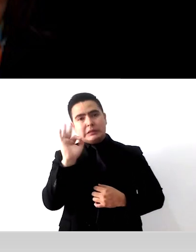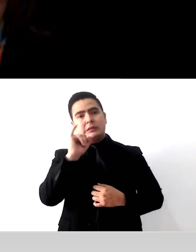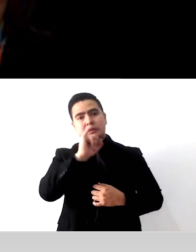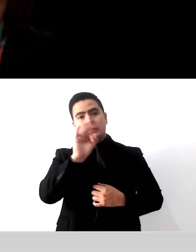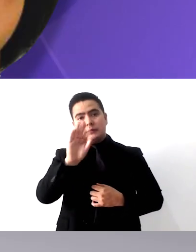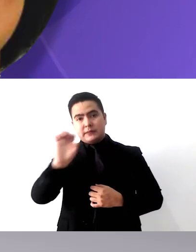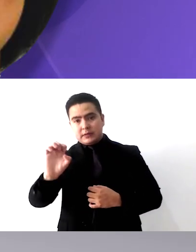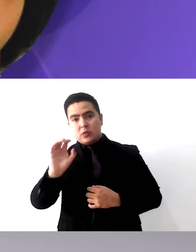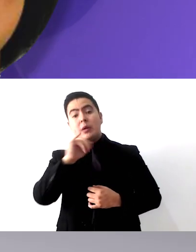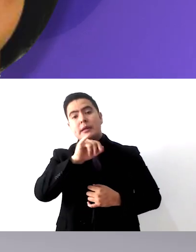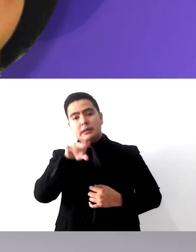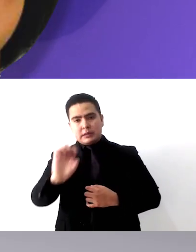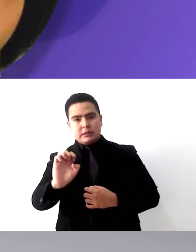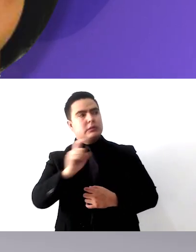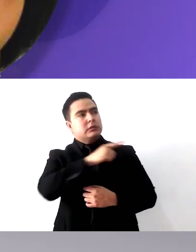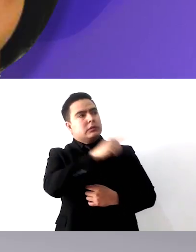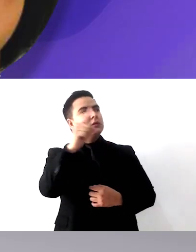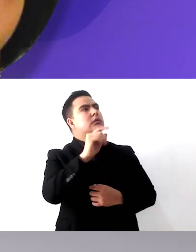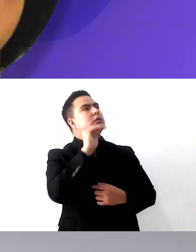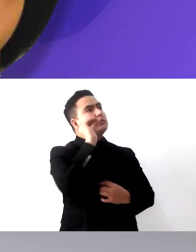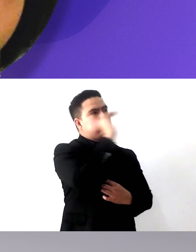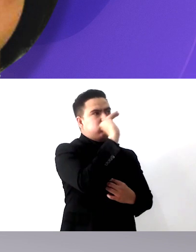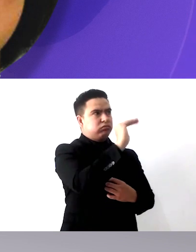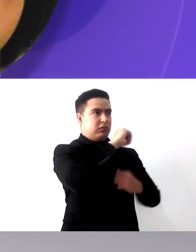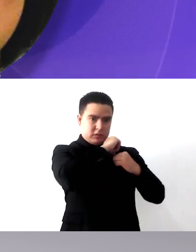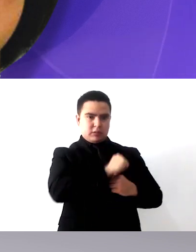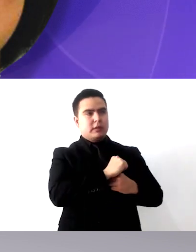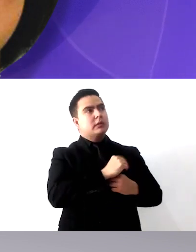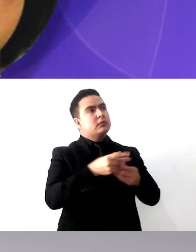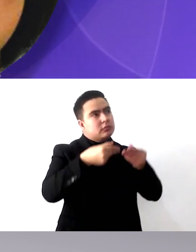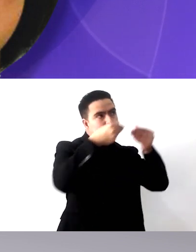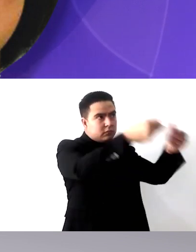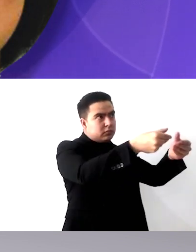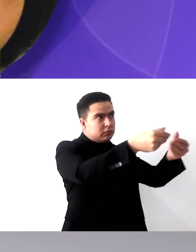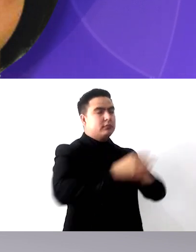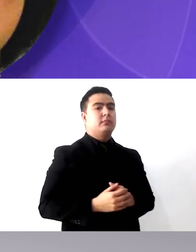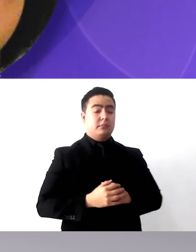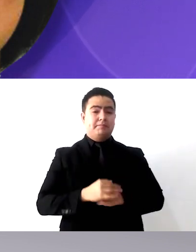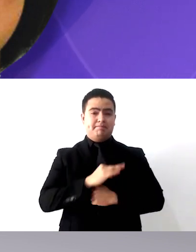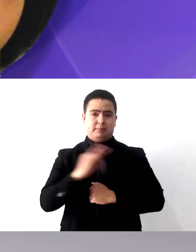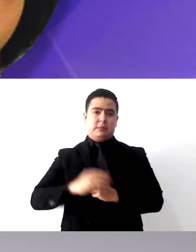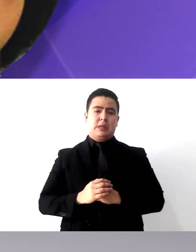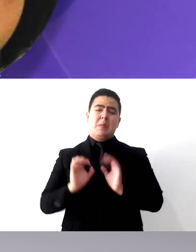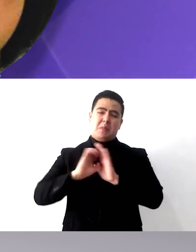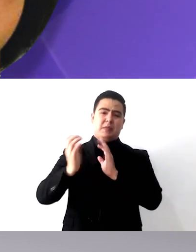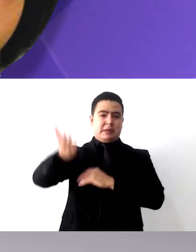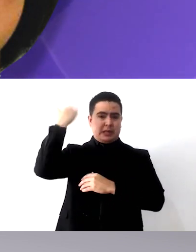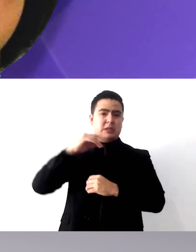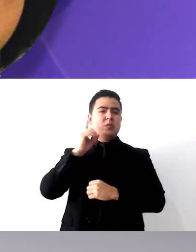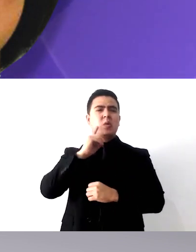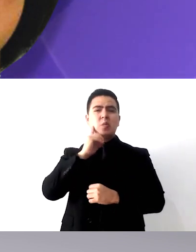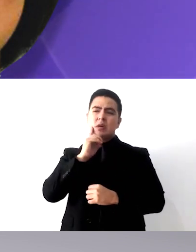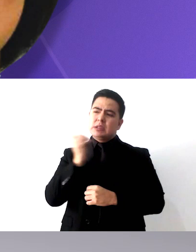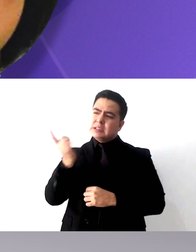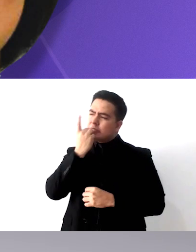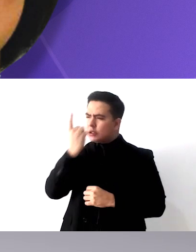público. Incluso pueden ser videos muy simples, ¿no? El año pasado tuvimos el caso de una mujer que no le permitían registrarse porque ellos decían